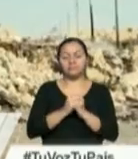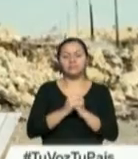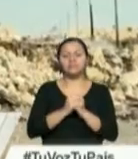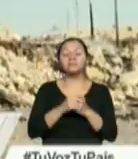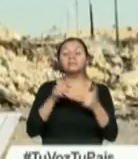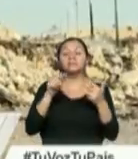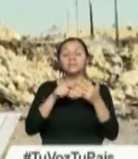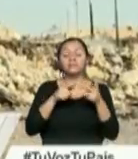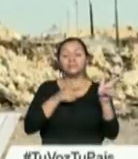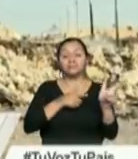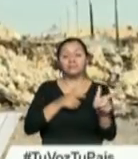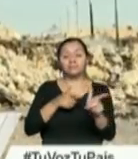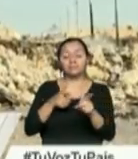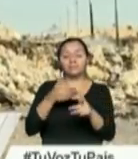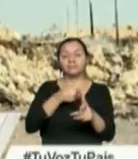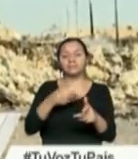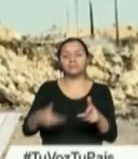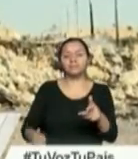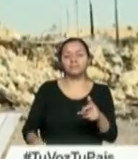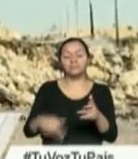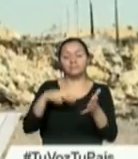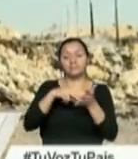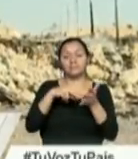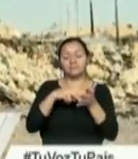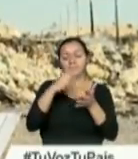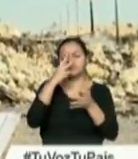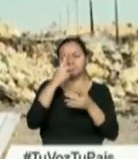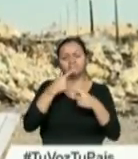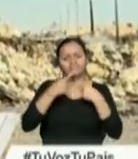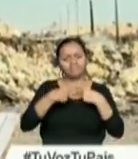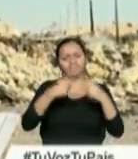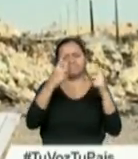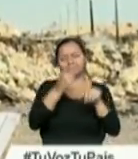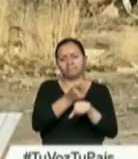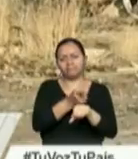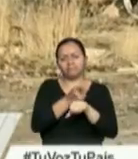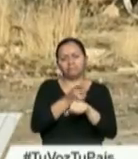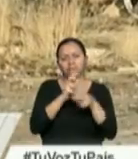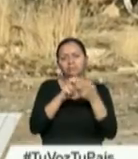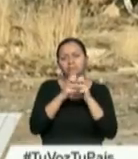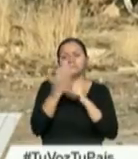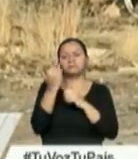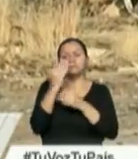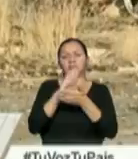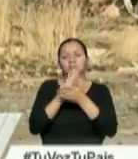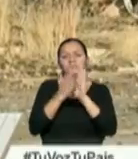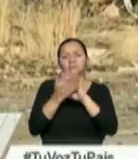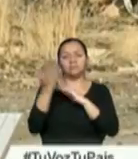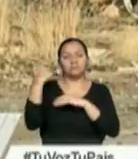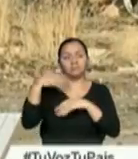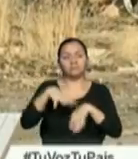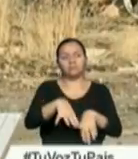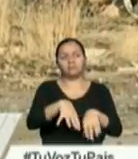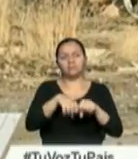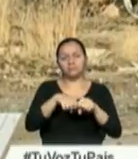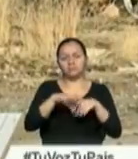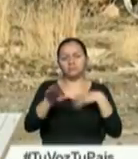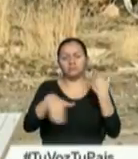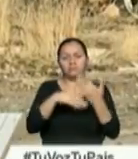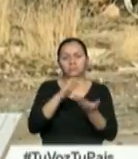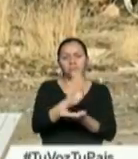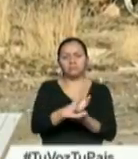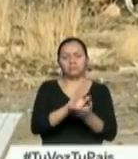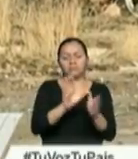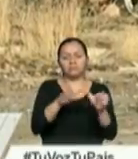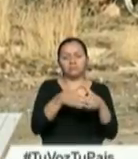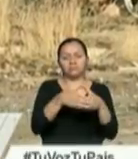El ejército del presidente sirio Bashar al-Assad lanzó una gran ofensiva el 15 de noviembre pasado para reconquistar la totalidad de esta metrópolis